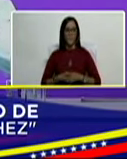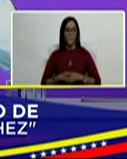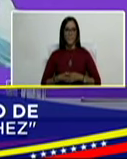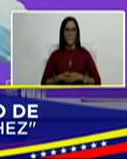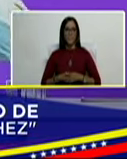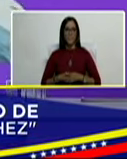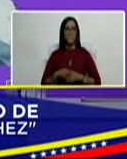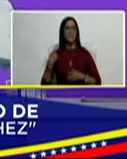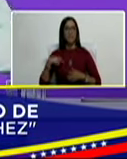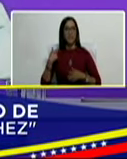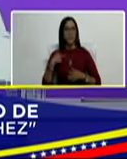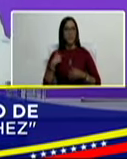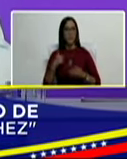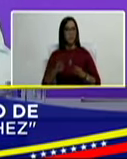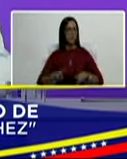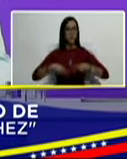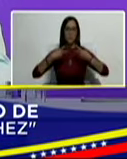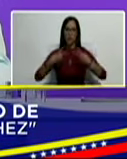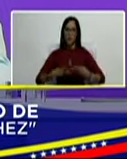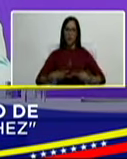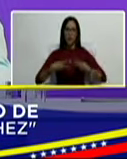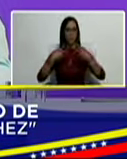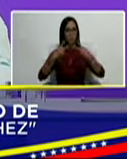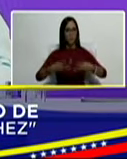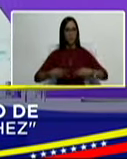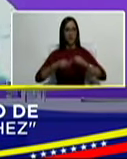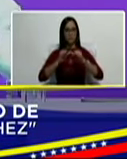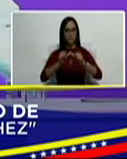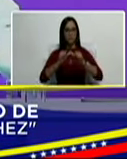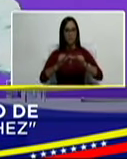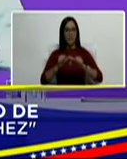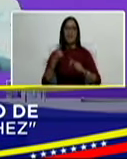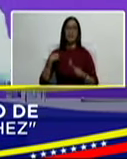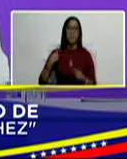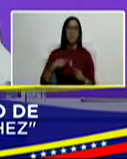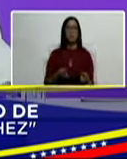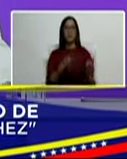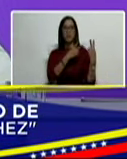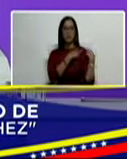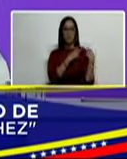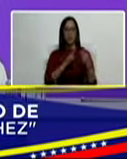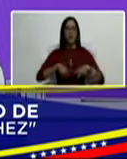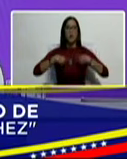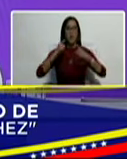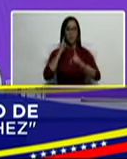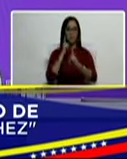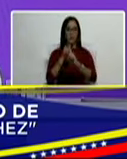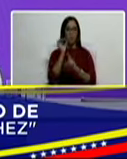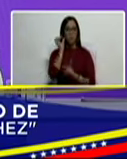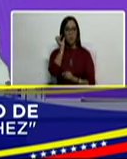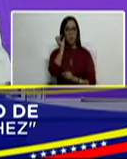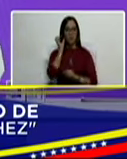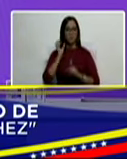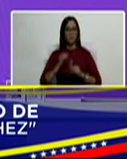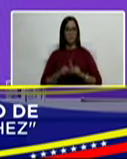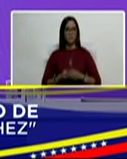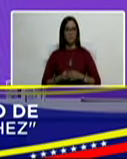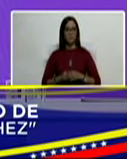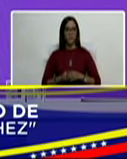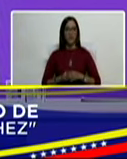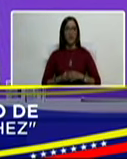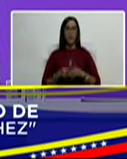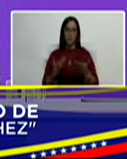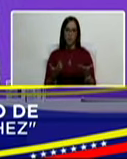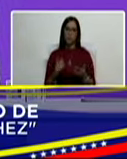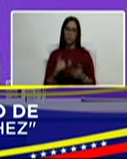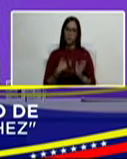Tenemos que renovarnos permanentemente. Tenemos que asumir nuevos retos, mujeres. Y por eso es que yo